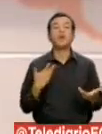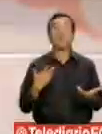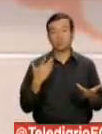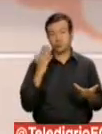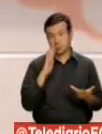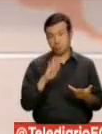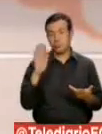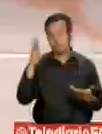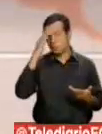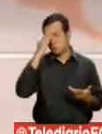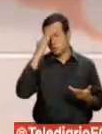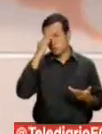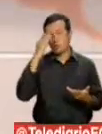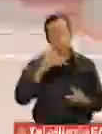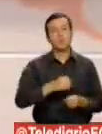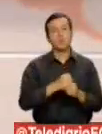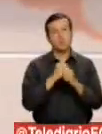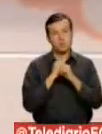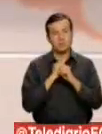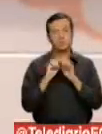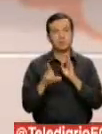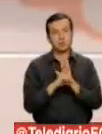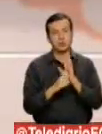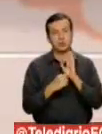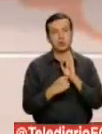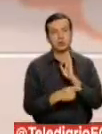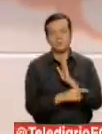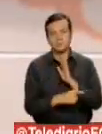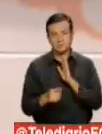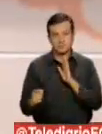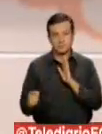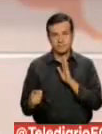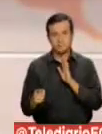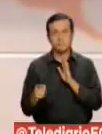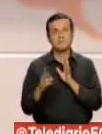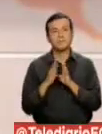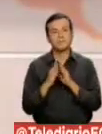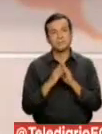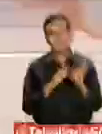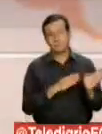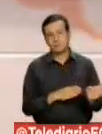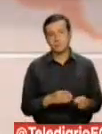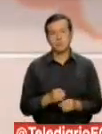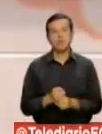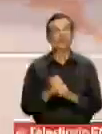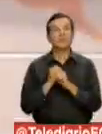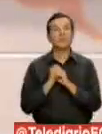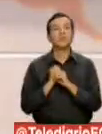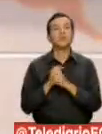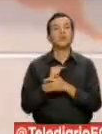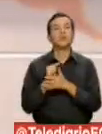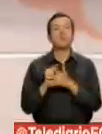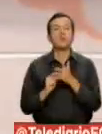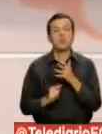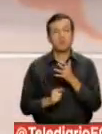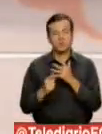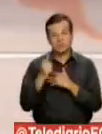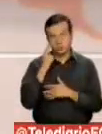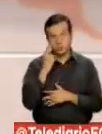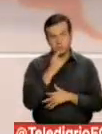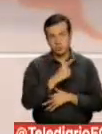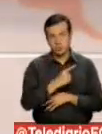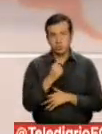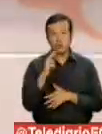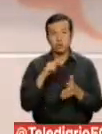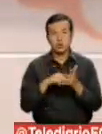tuvieron conocimiento tenían la obligación jurídica de. Y en un acto que se tiene obligación jurídica se tiene omisión por comisión.